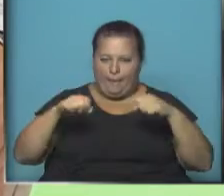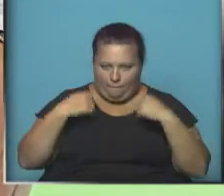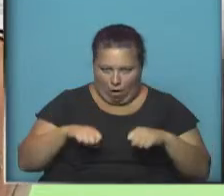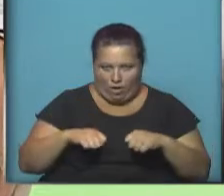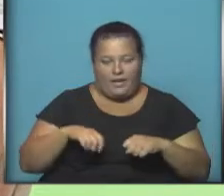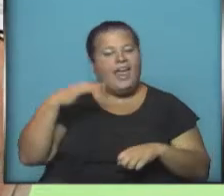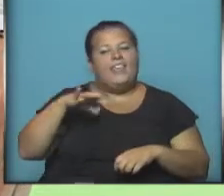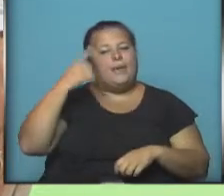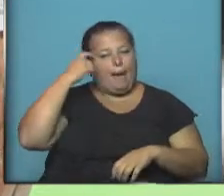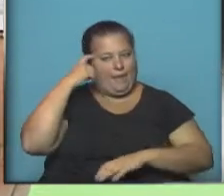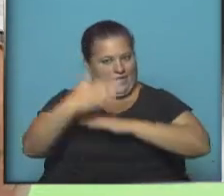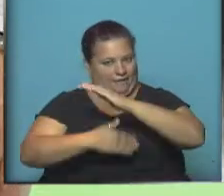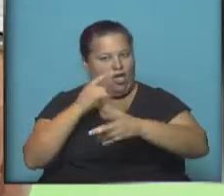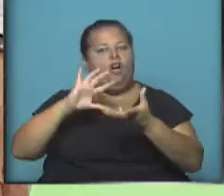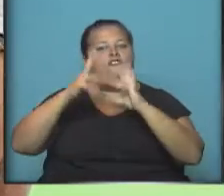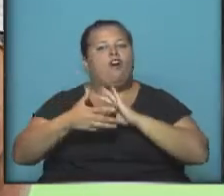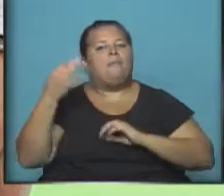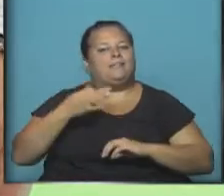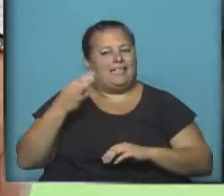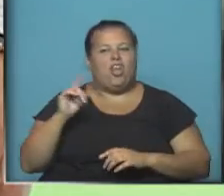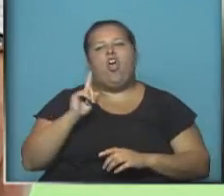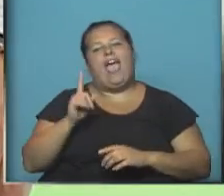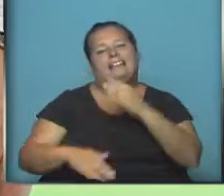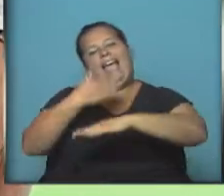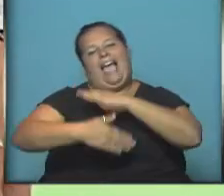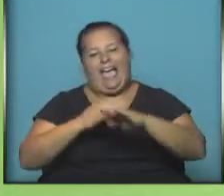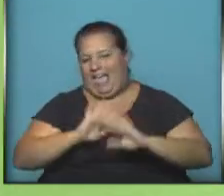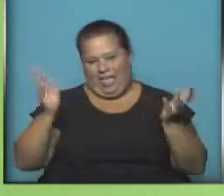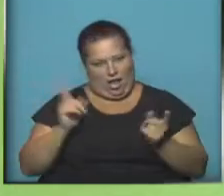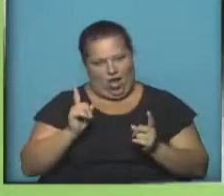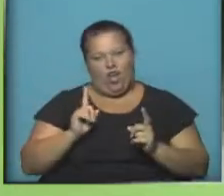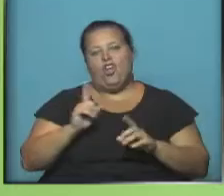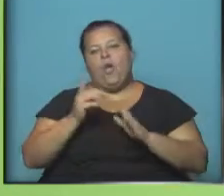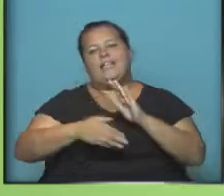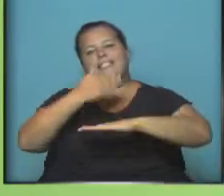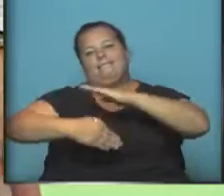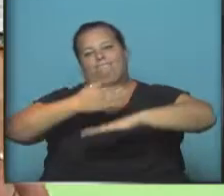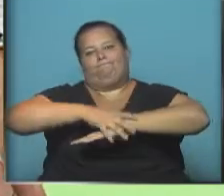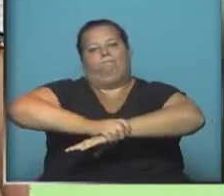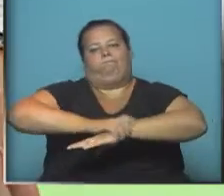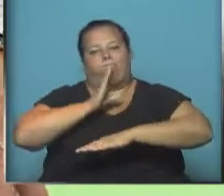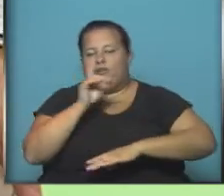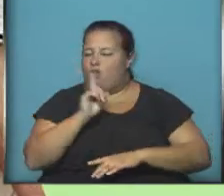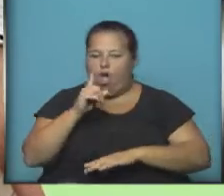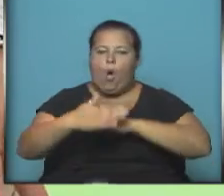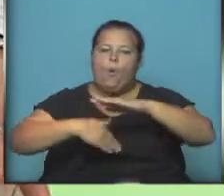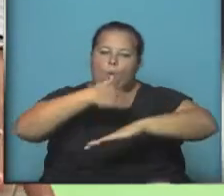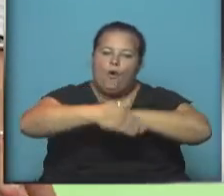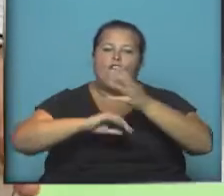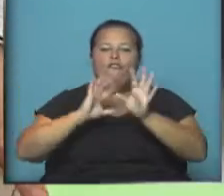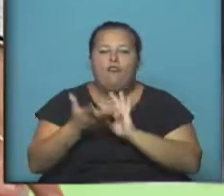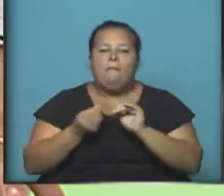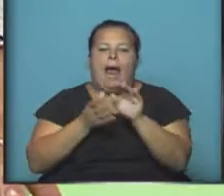tienen que aprender a vendarse. Hay una forma específica, no es un vendaje así como salga. No es quitar la circulación, ¿no? No, es vendarlo de una forma